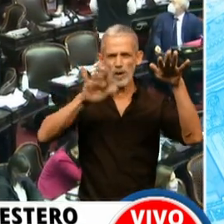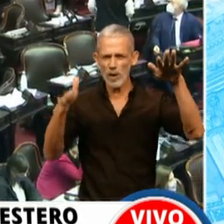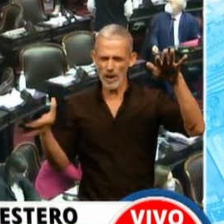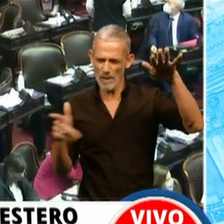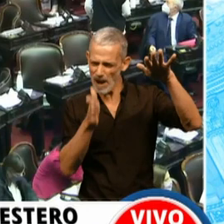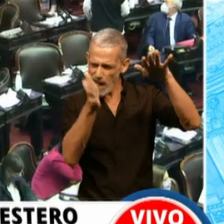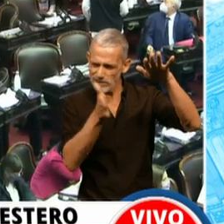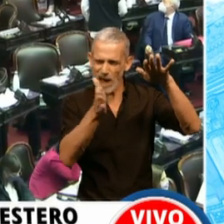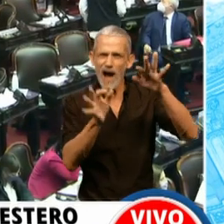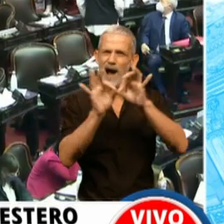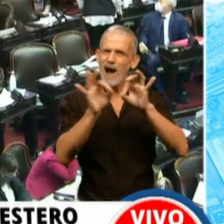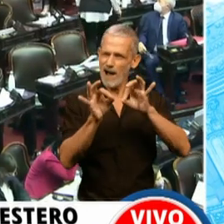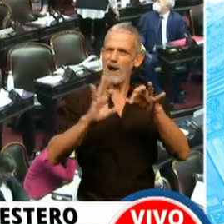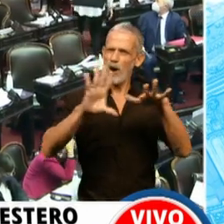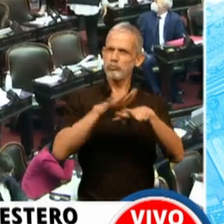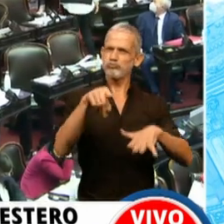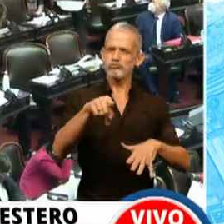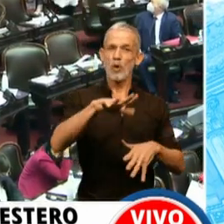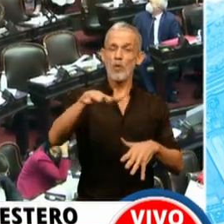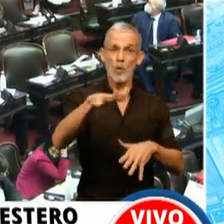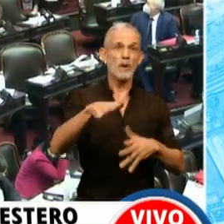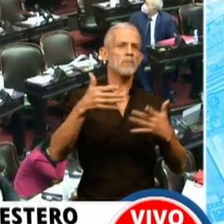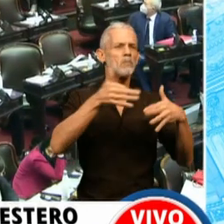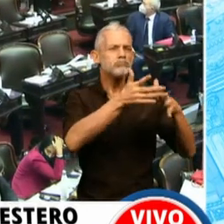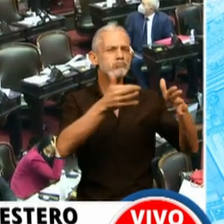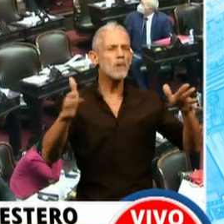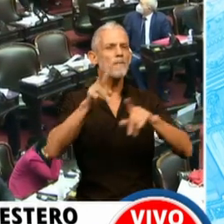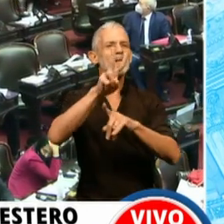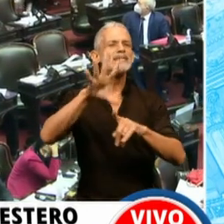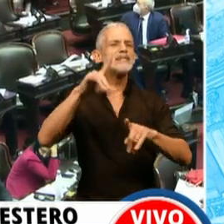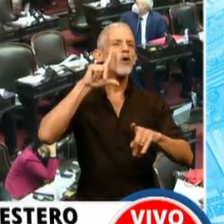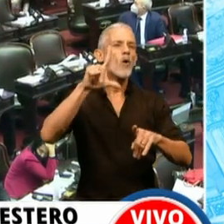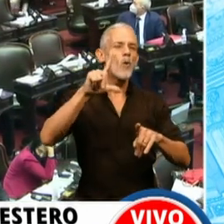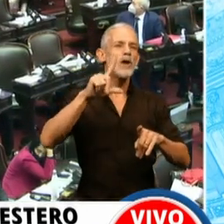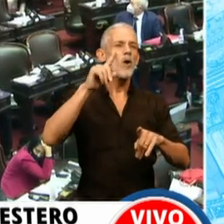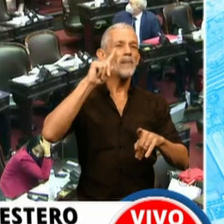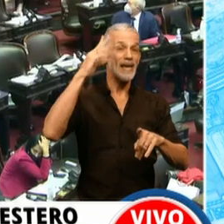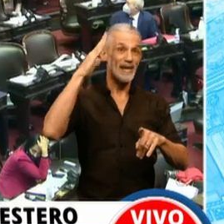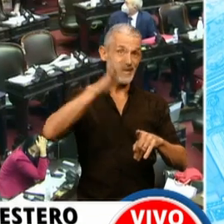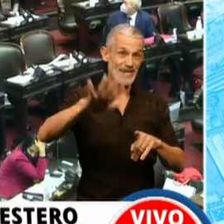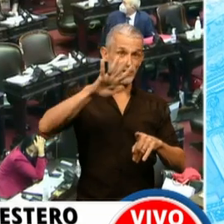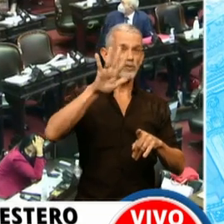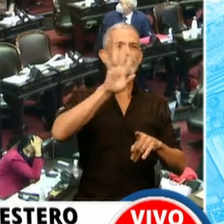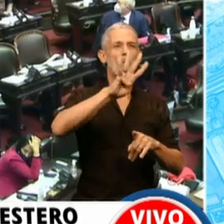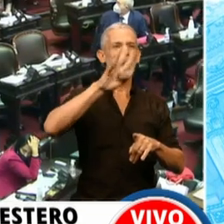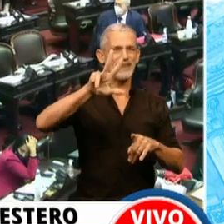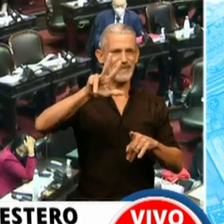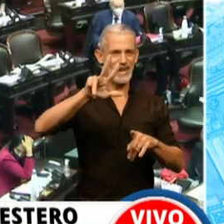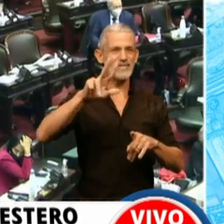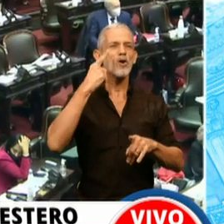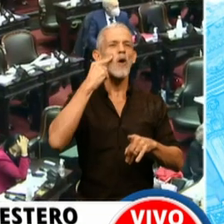plata pero recién el 25 de julio de 1553 francisco de aguirre